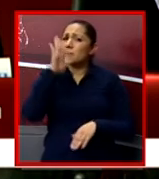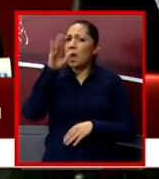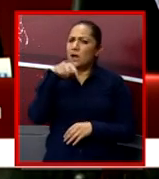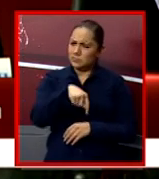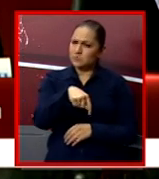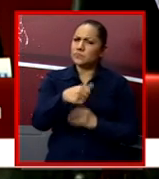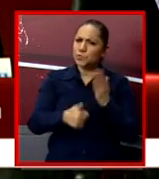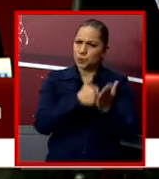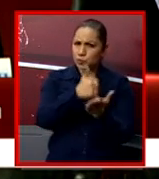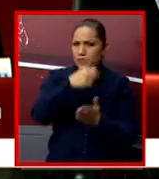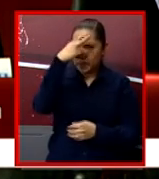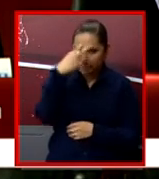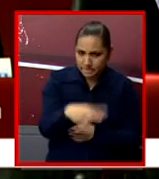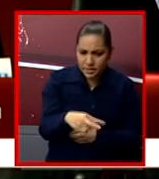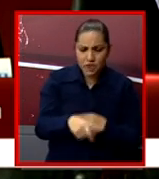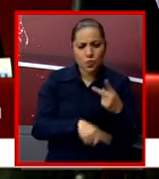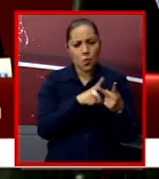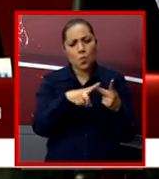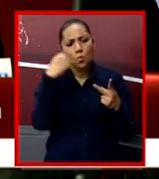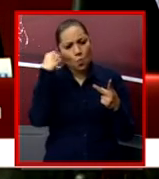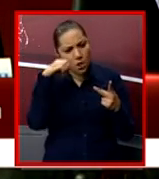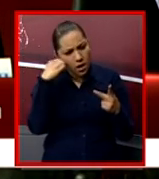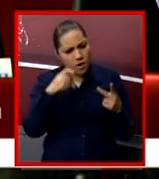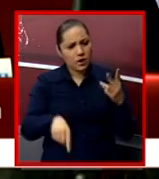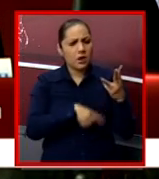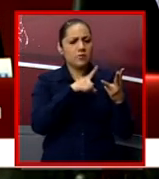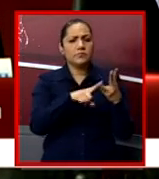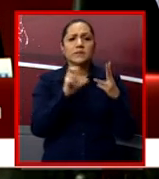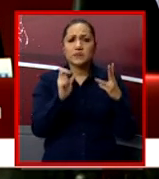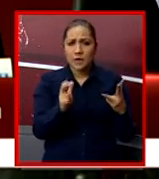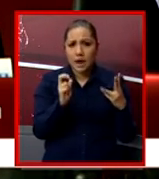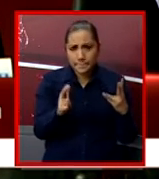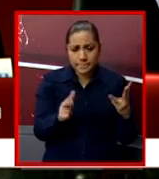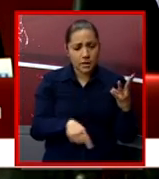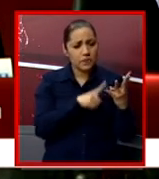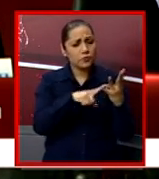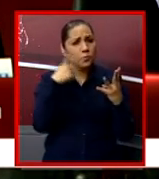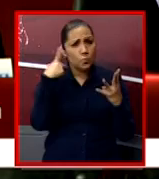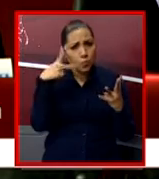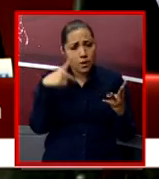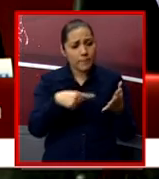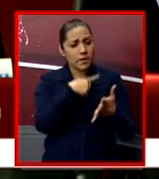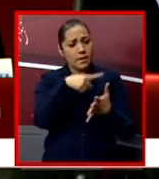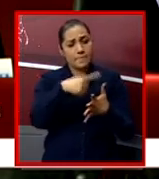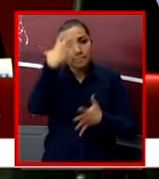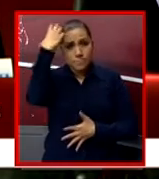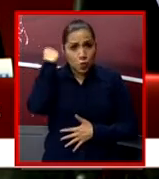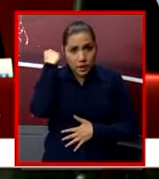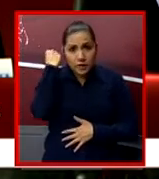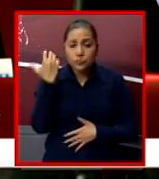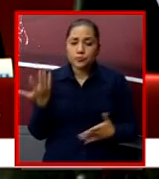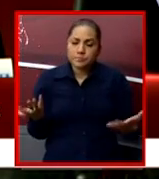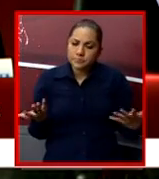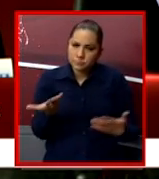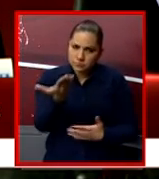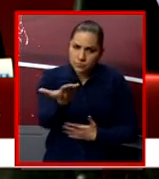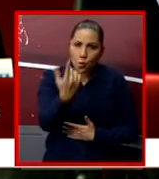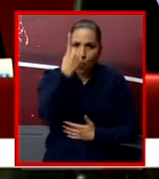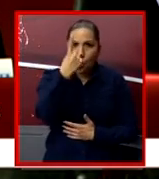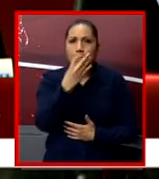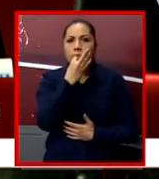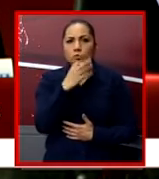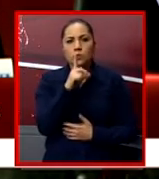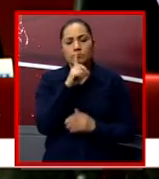México, Oaxaca, Chiapas, Puebla, Morelos, que pudiéramos guardar un minuto de